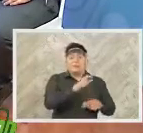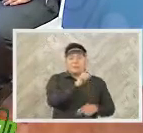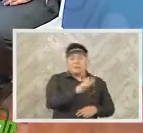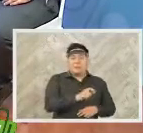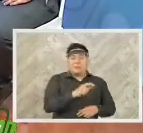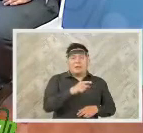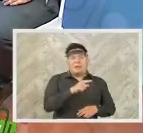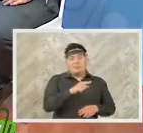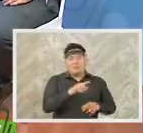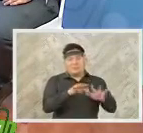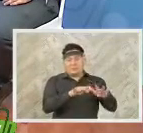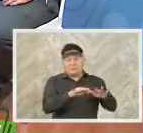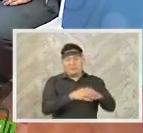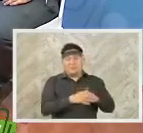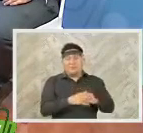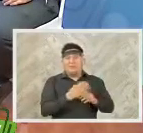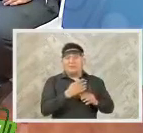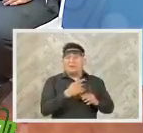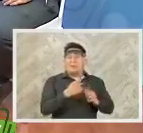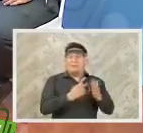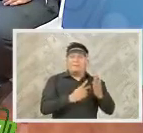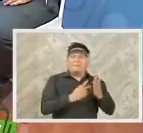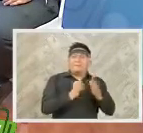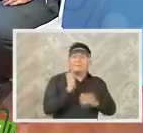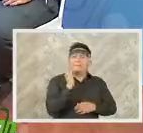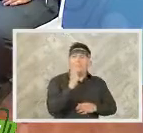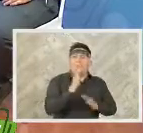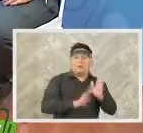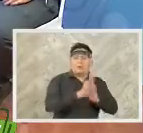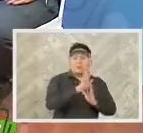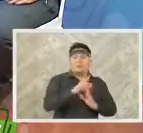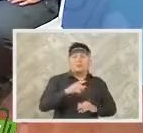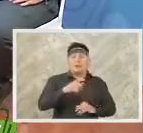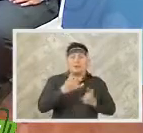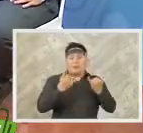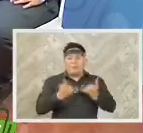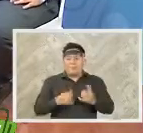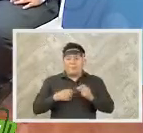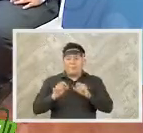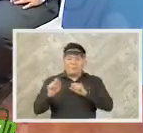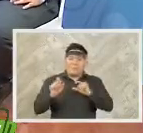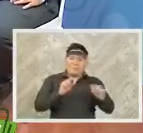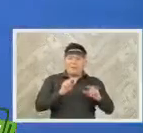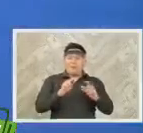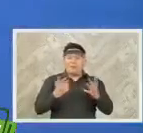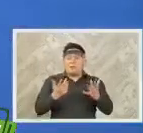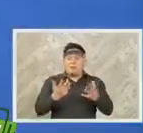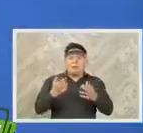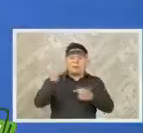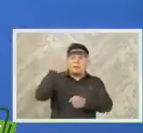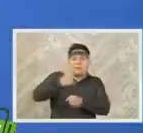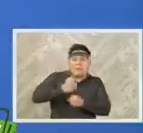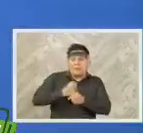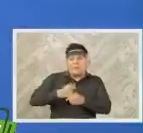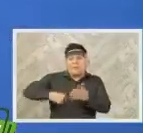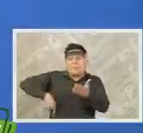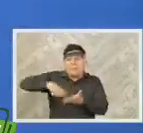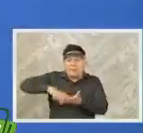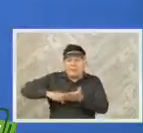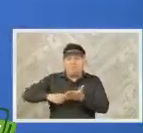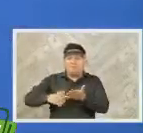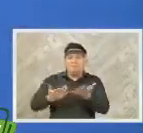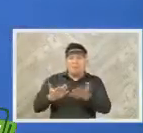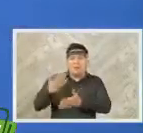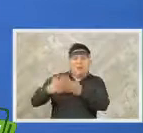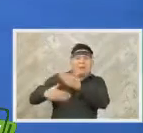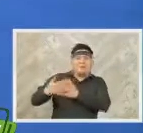les agradezco por estar hoy aquí. Vamos a hablar en un primer momento sobre la generación del empleo, los impactos que tuvimos en relación al COVID, en